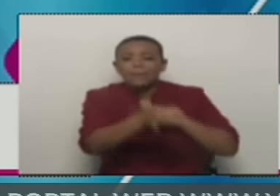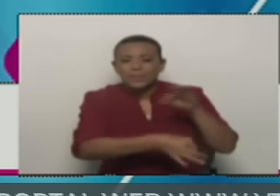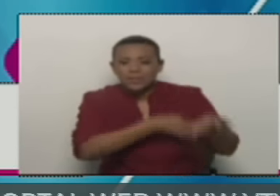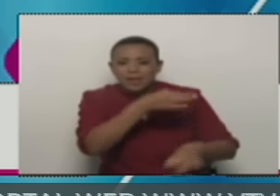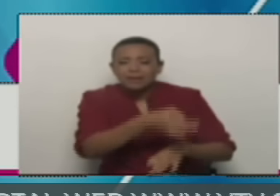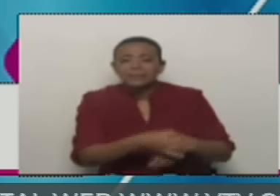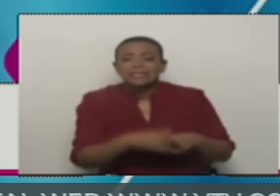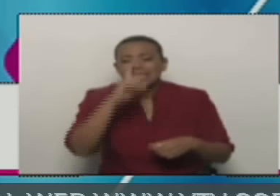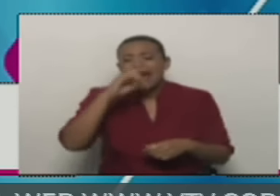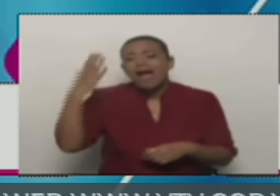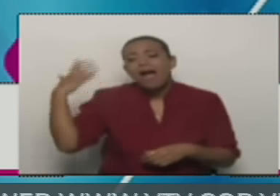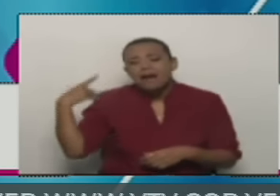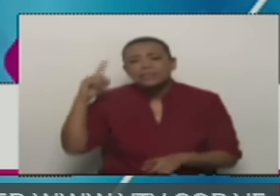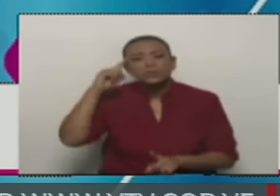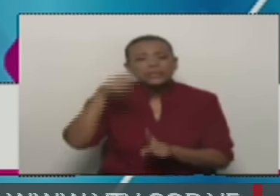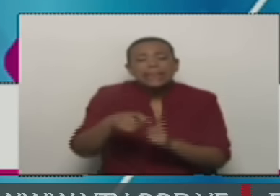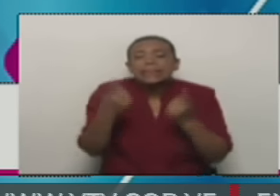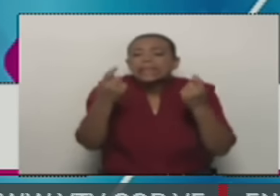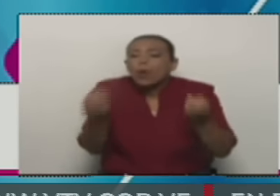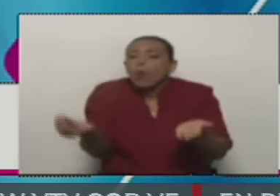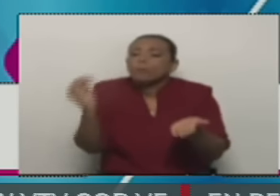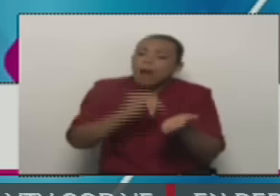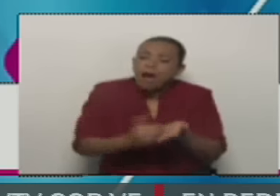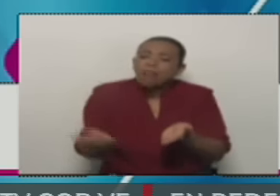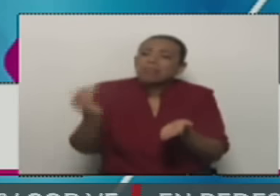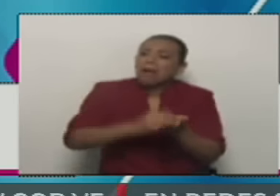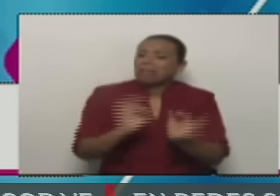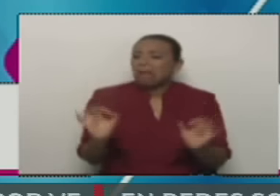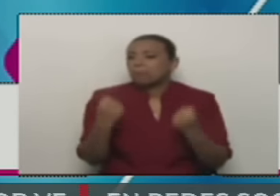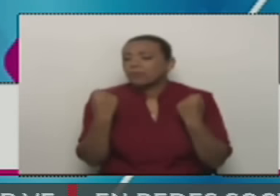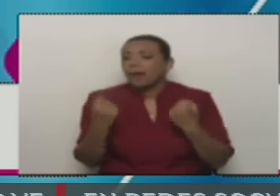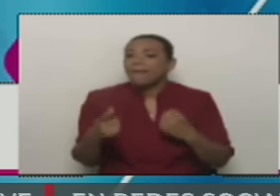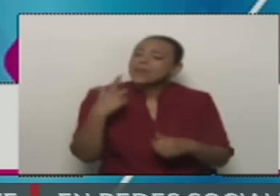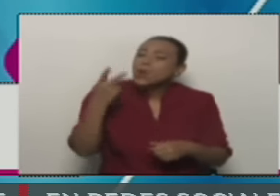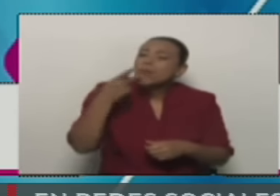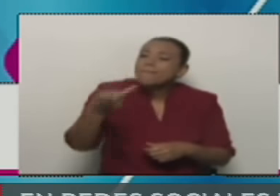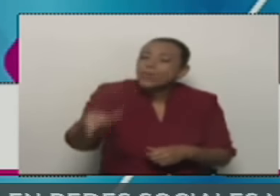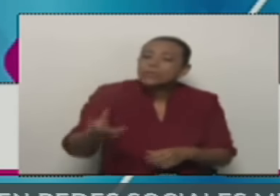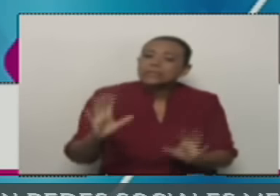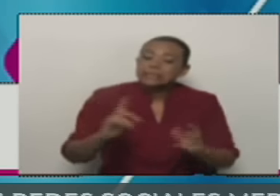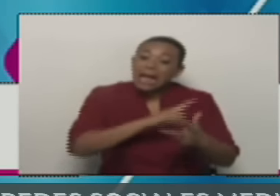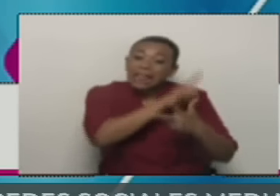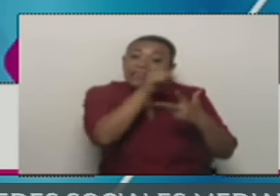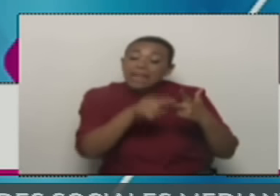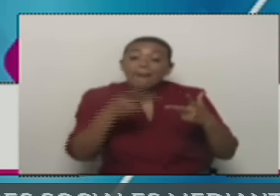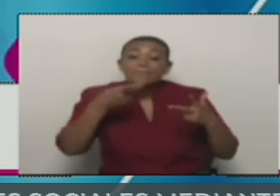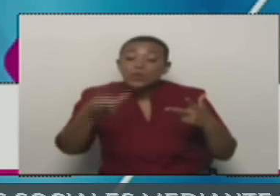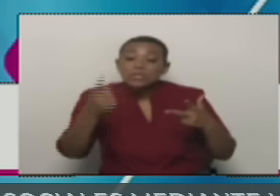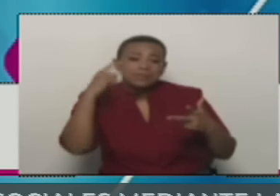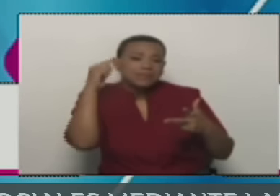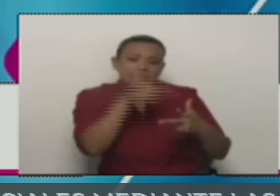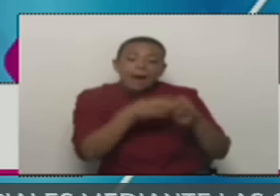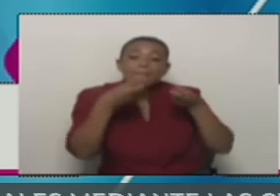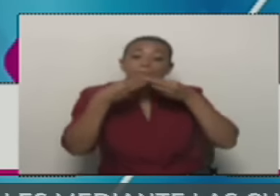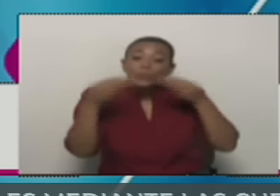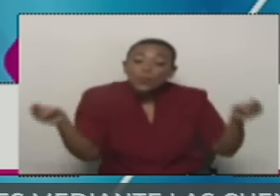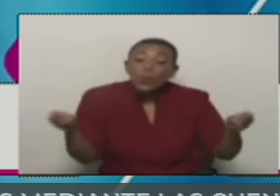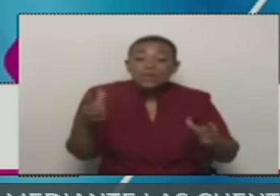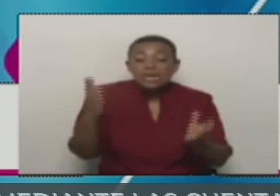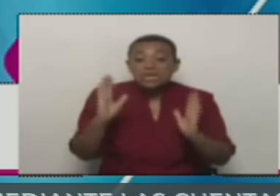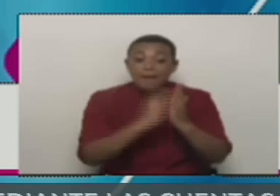varios años hemos intentado llevarlo adelante. Una de las políticas, de las tres grandes políticas públicas que dejamos allí en